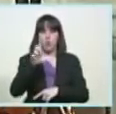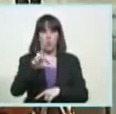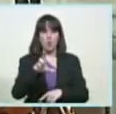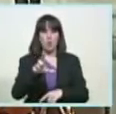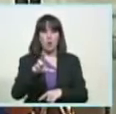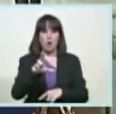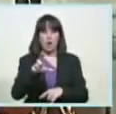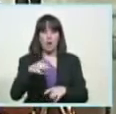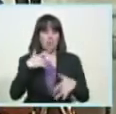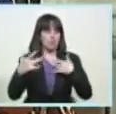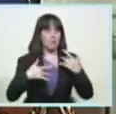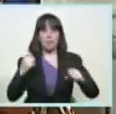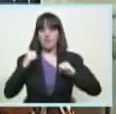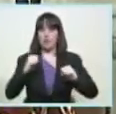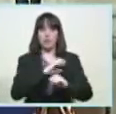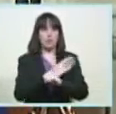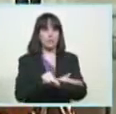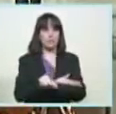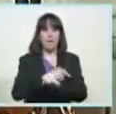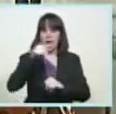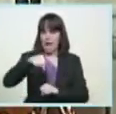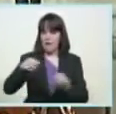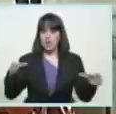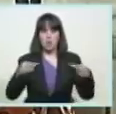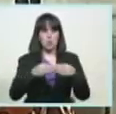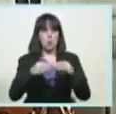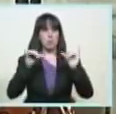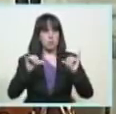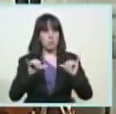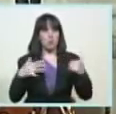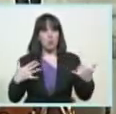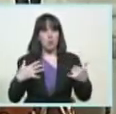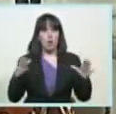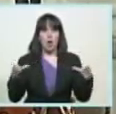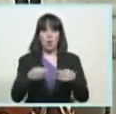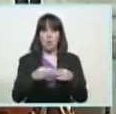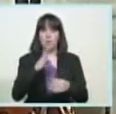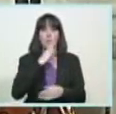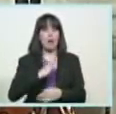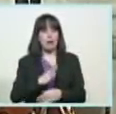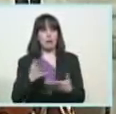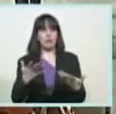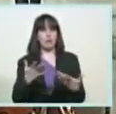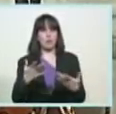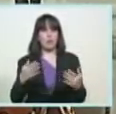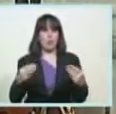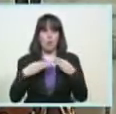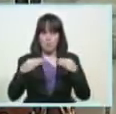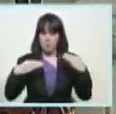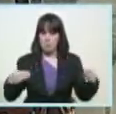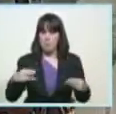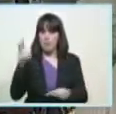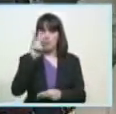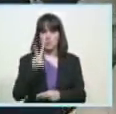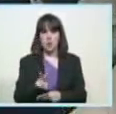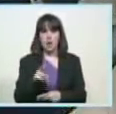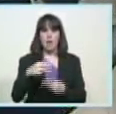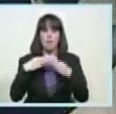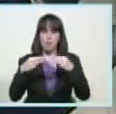fuerza en esta misma sala hice una reunión con la asociación bancaria de venezuela y la banca pública